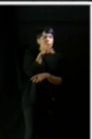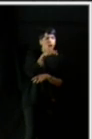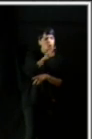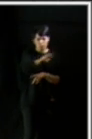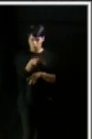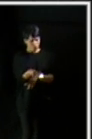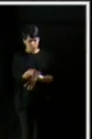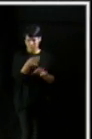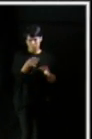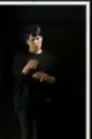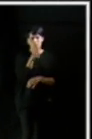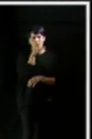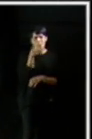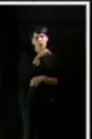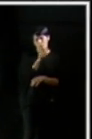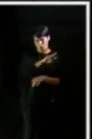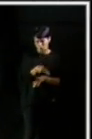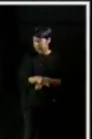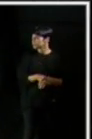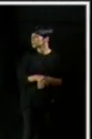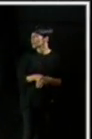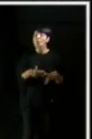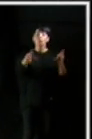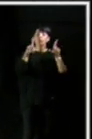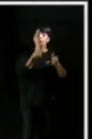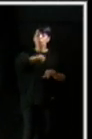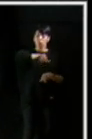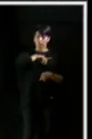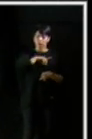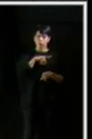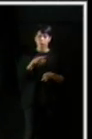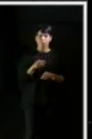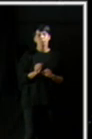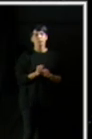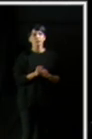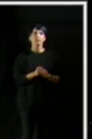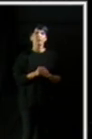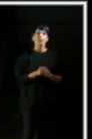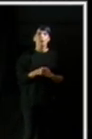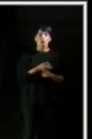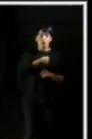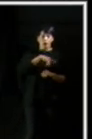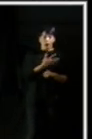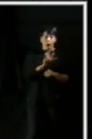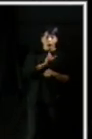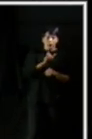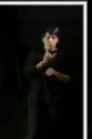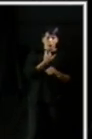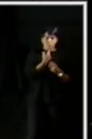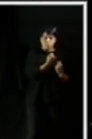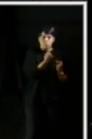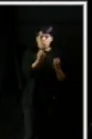de que el protagonista tenemos una fuerza oscura que está haciendo que las malignas